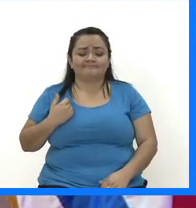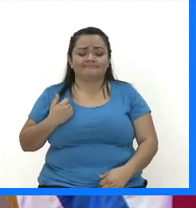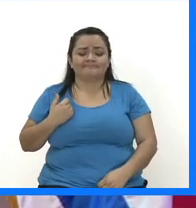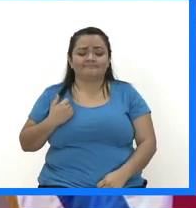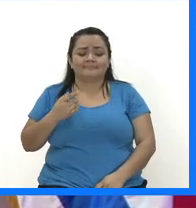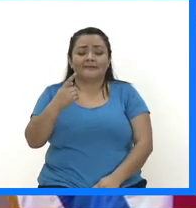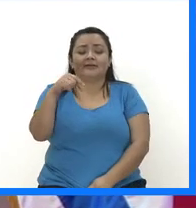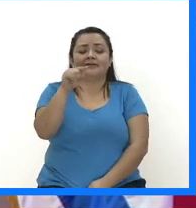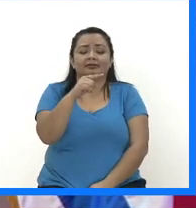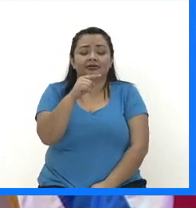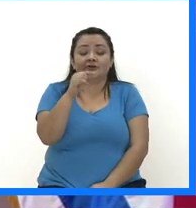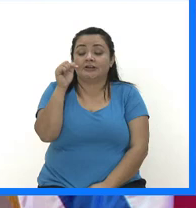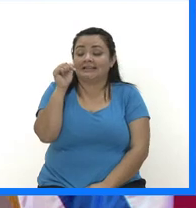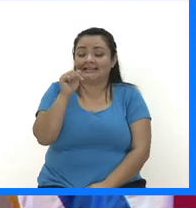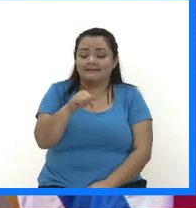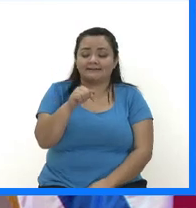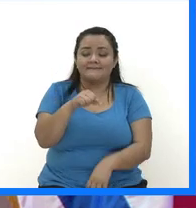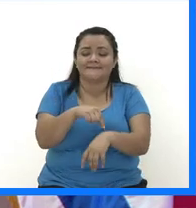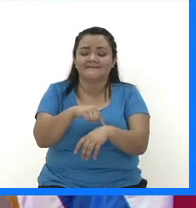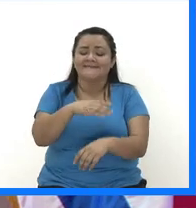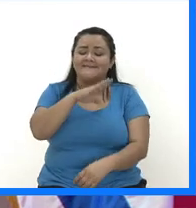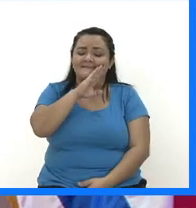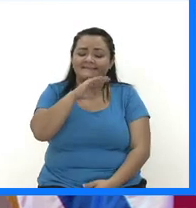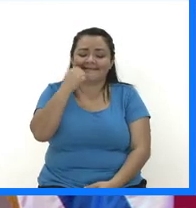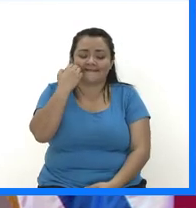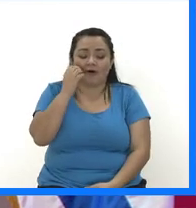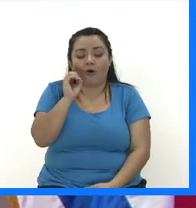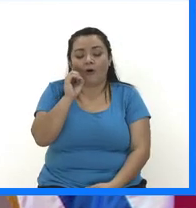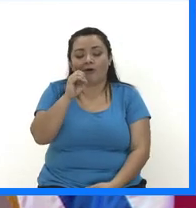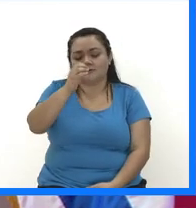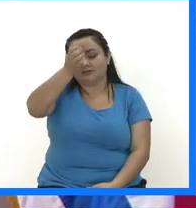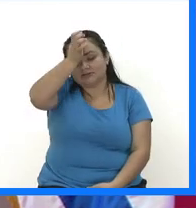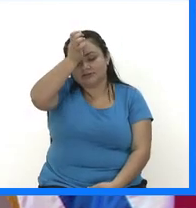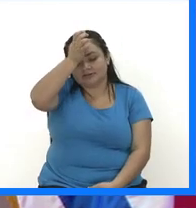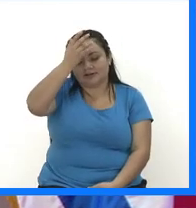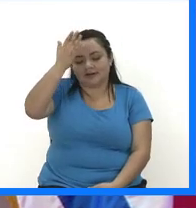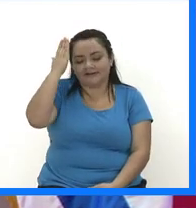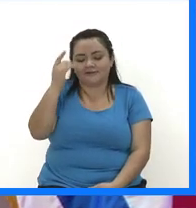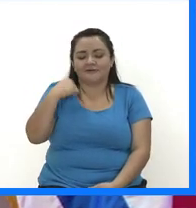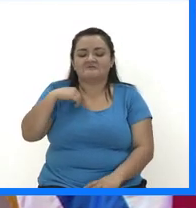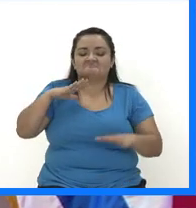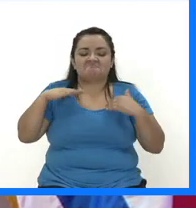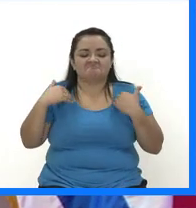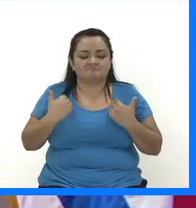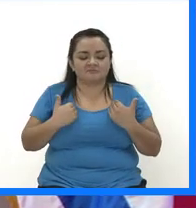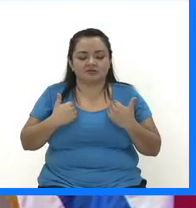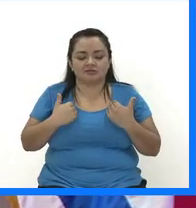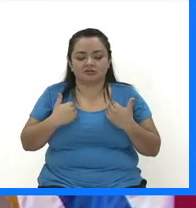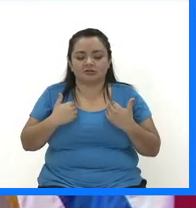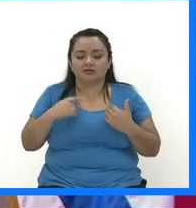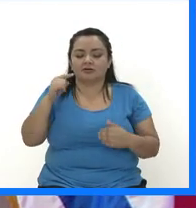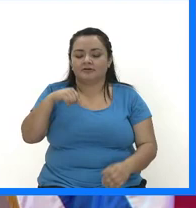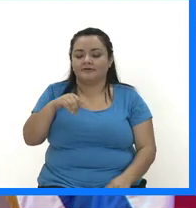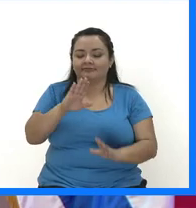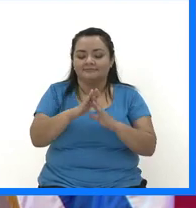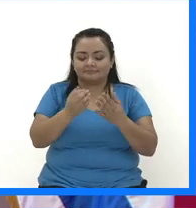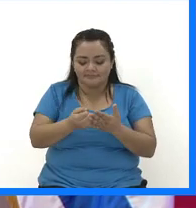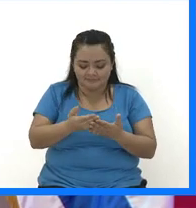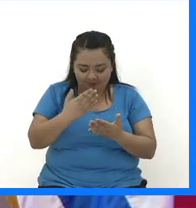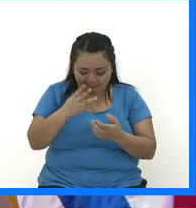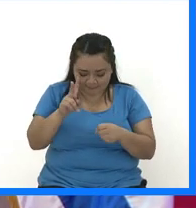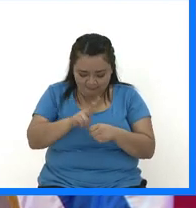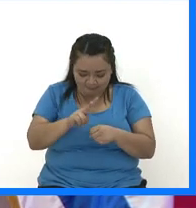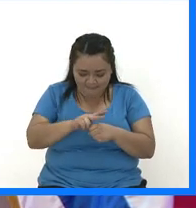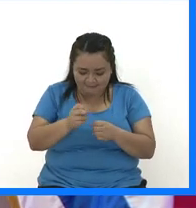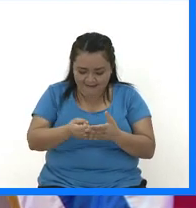aquellos que se rindieron ante la enfermedad o ante el error para que puedan recordar lo que escribe el apóstol pablo en